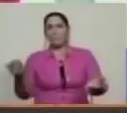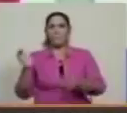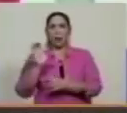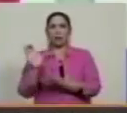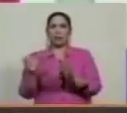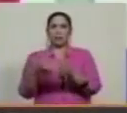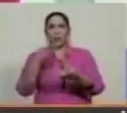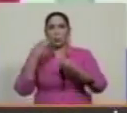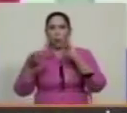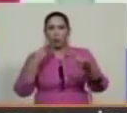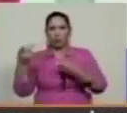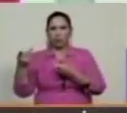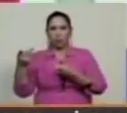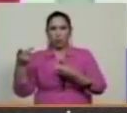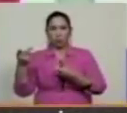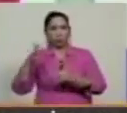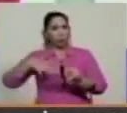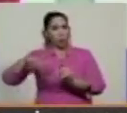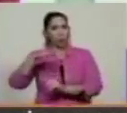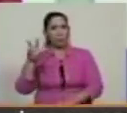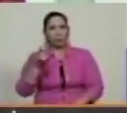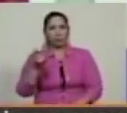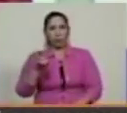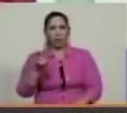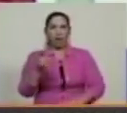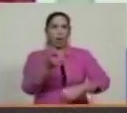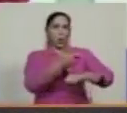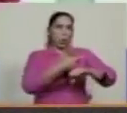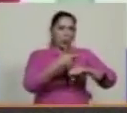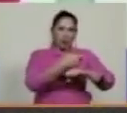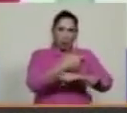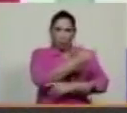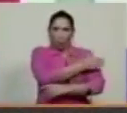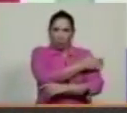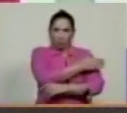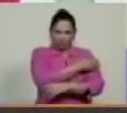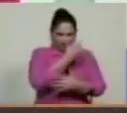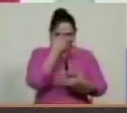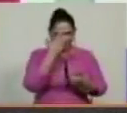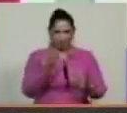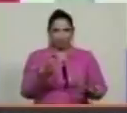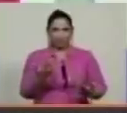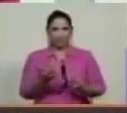defendieron la descentralización aquí? Los gobernadores como Salas Romer. Mira, eso era tan...